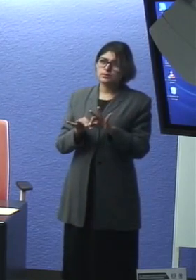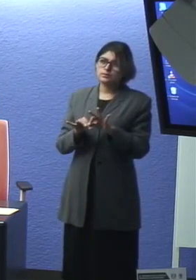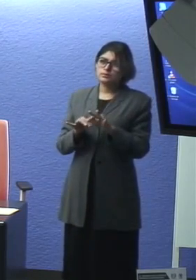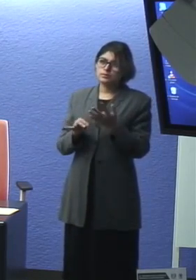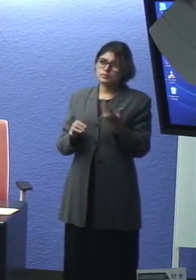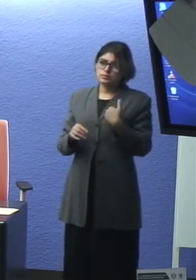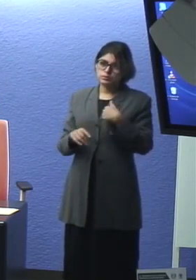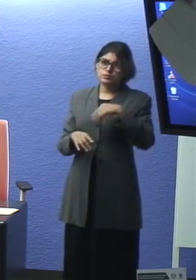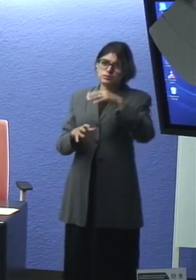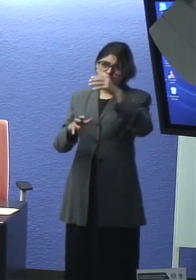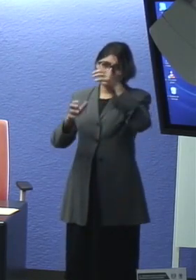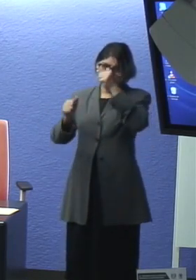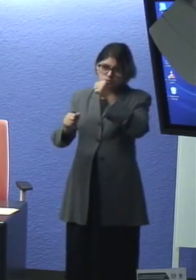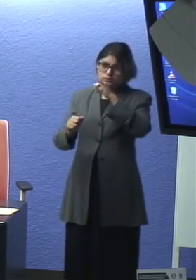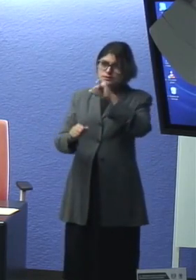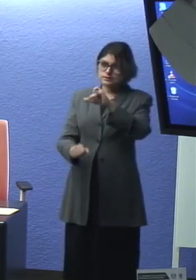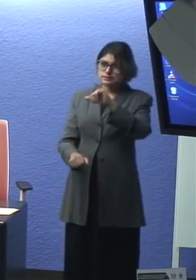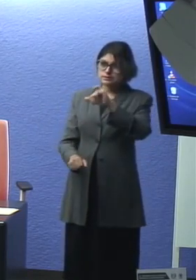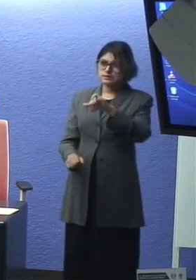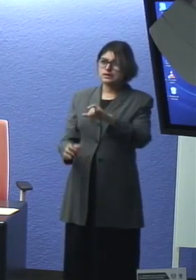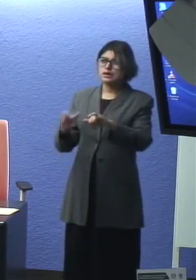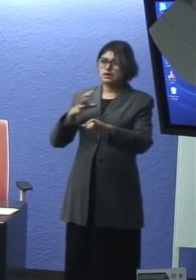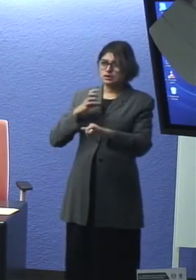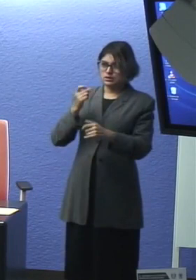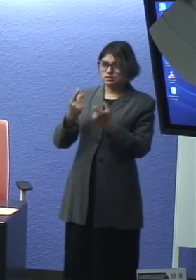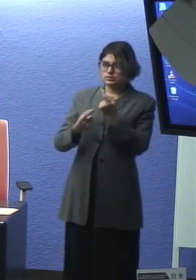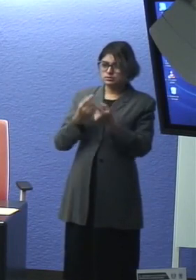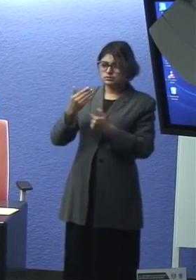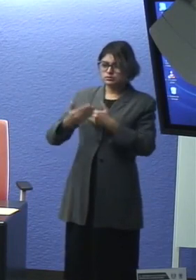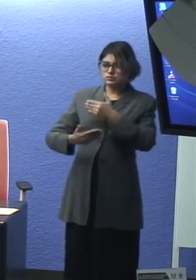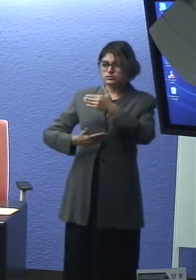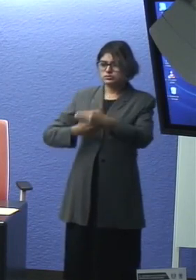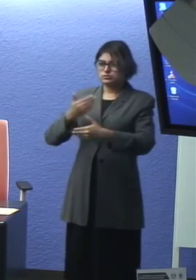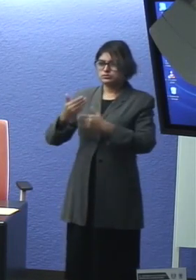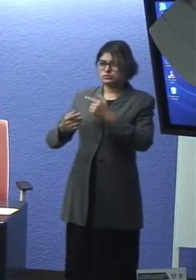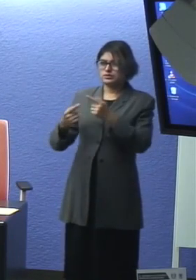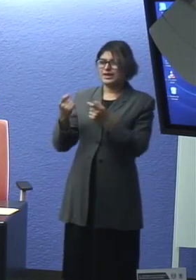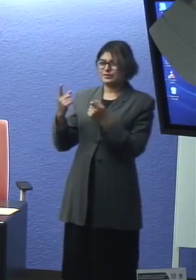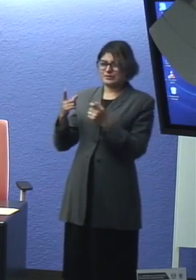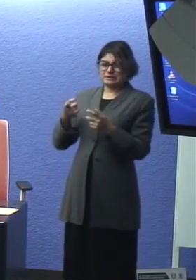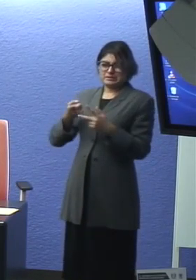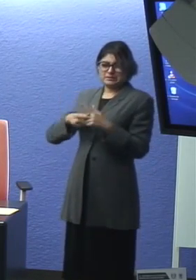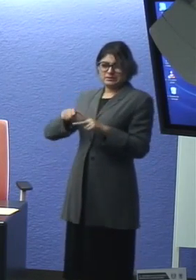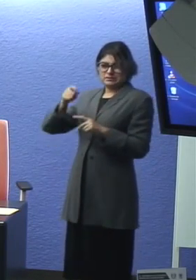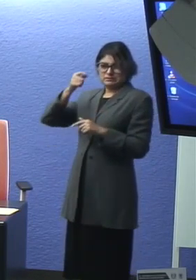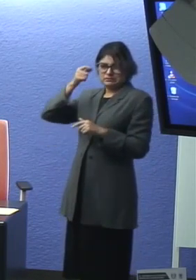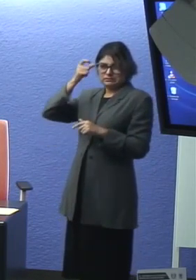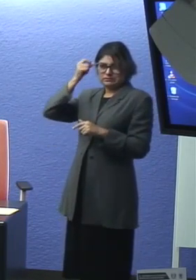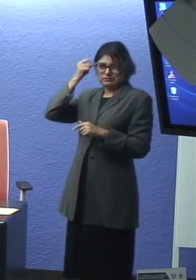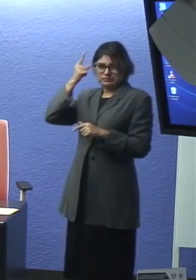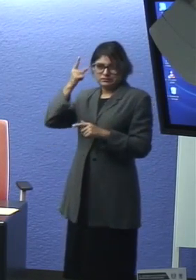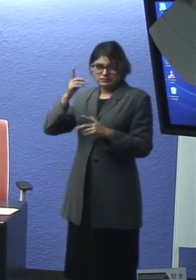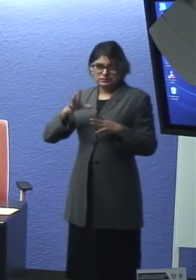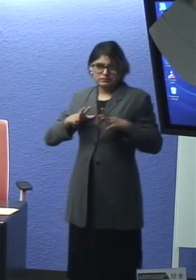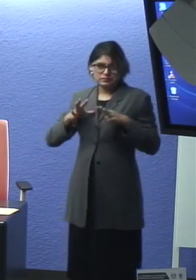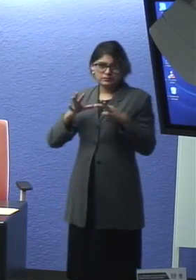Sí estoy de acuerdo que muchos de los avances son de los pioneros, y creo que nos toca aportar, ¿no? Porque